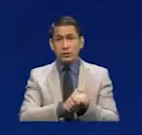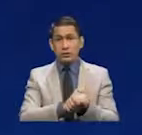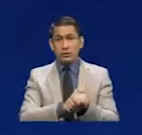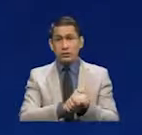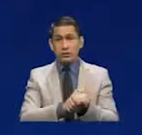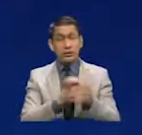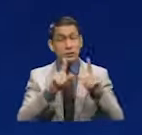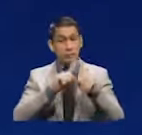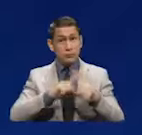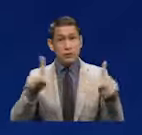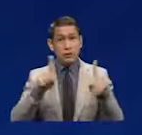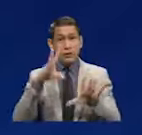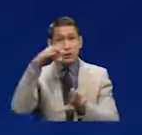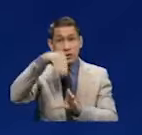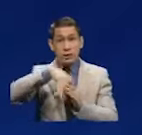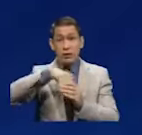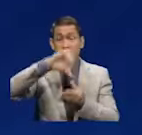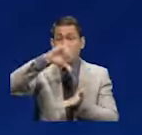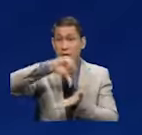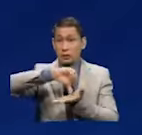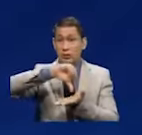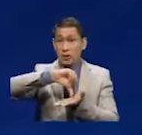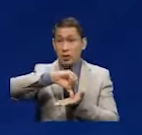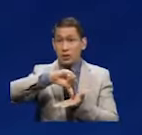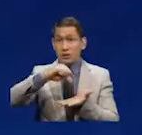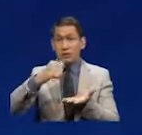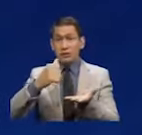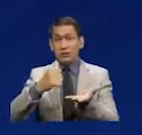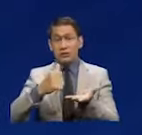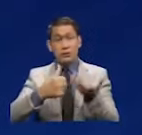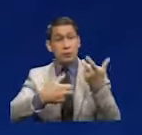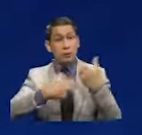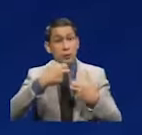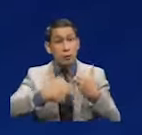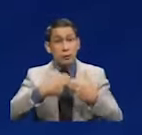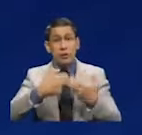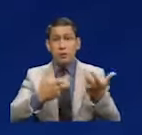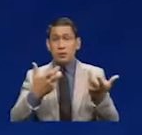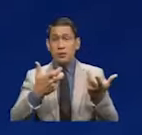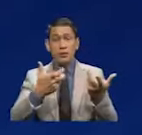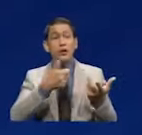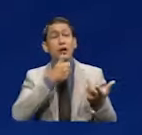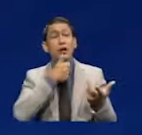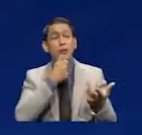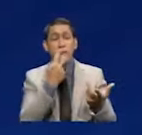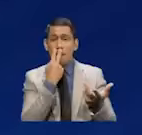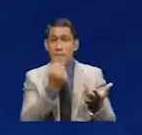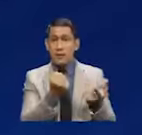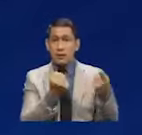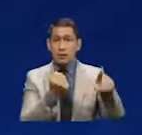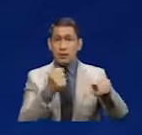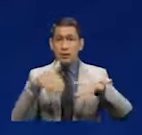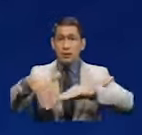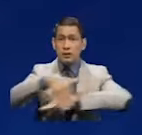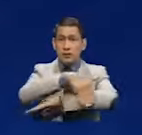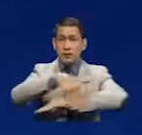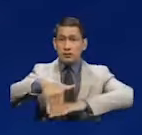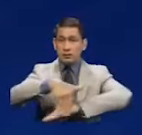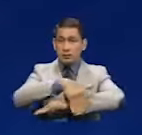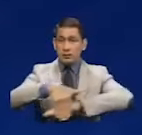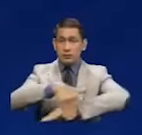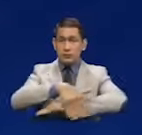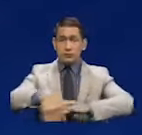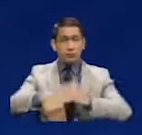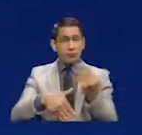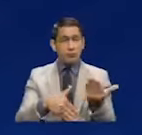que pasa en la zona urbana es tremendo, porque obviamente las aguas están estancadas en las calles, son aguas hervidas,